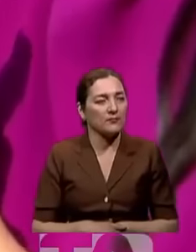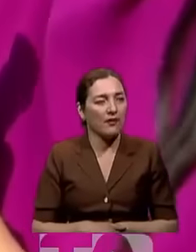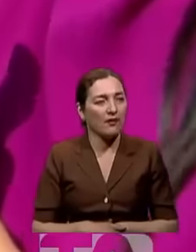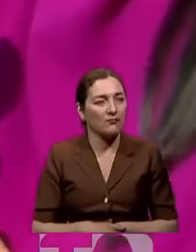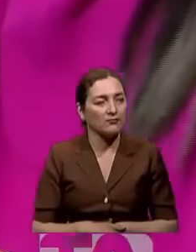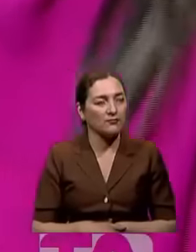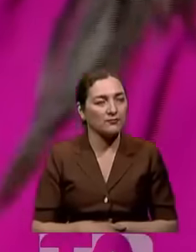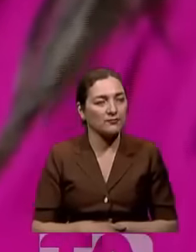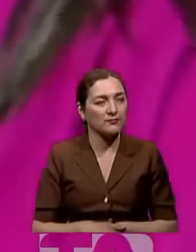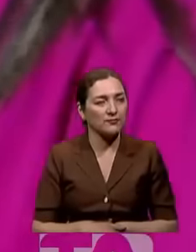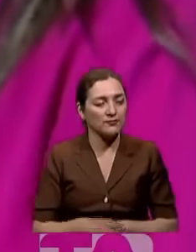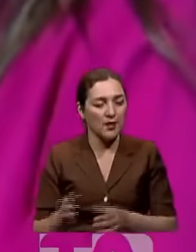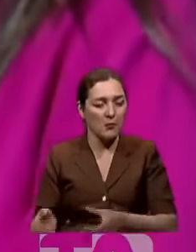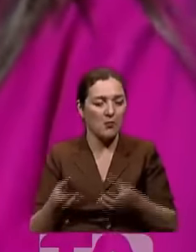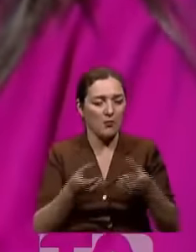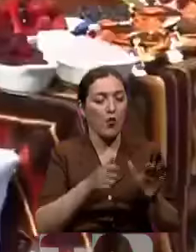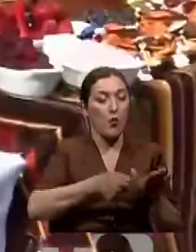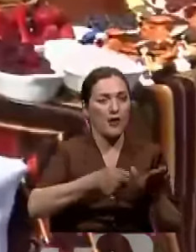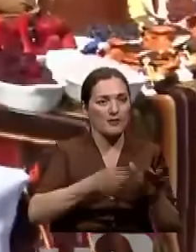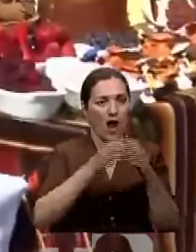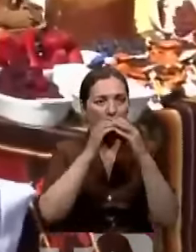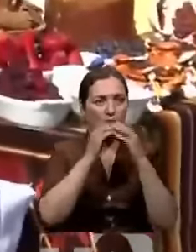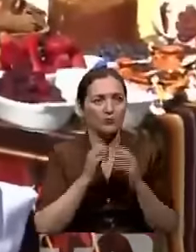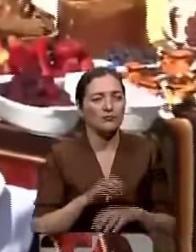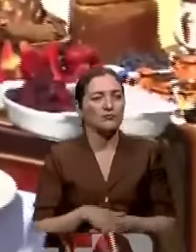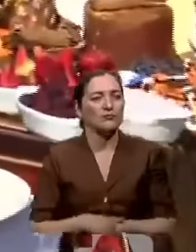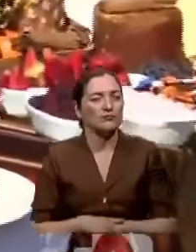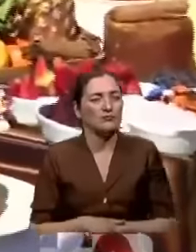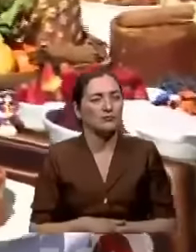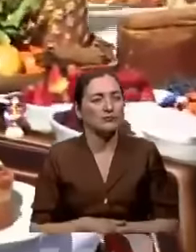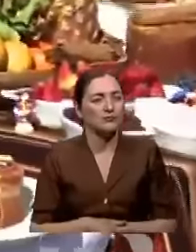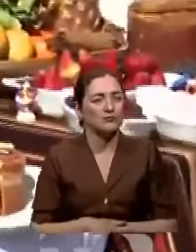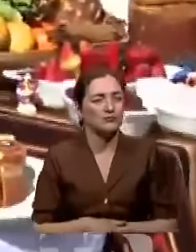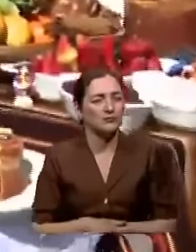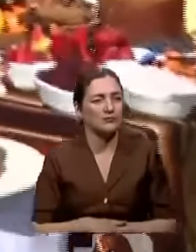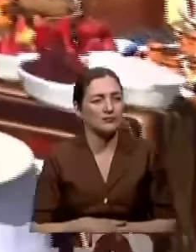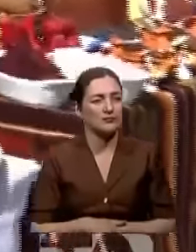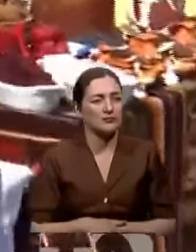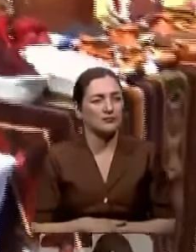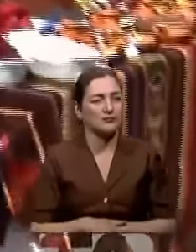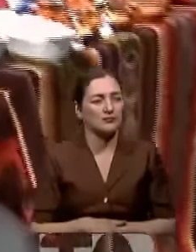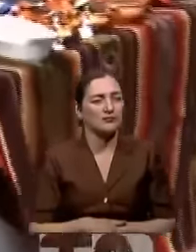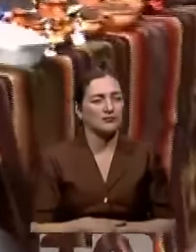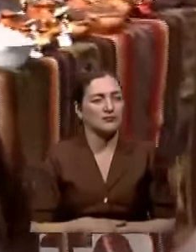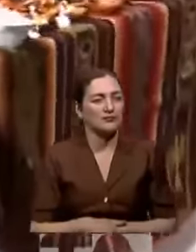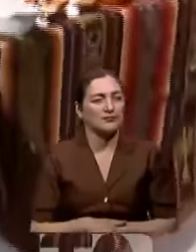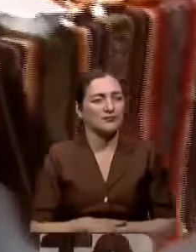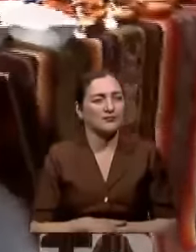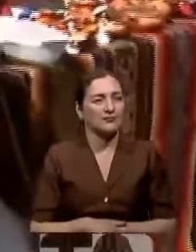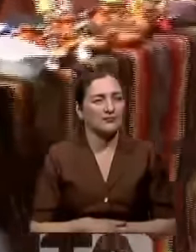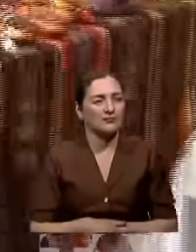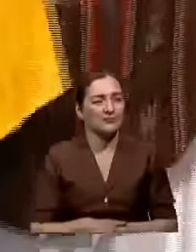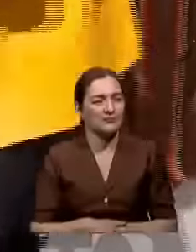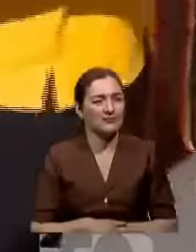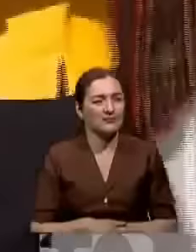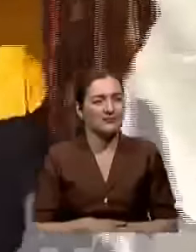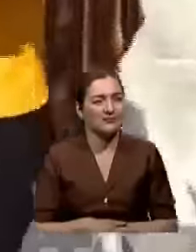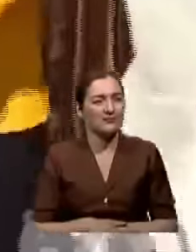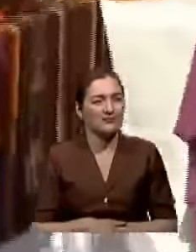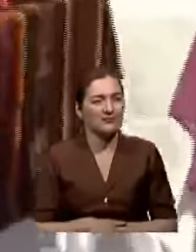jurado. Ya están llevando ahora en este momento estas guaguas roll de la Casa del Librillo, pero vamos a escuchar esas barras.